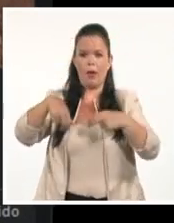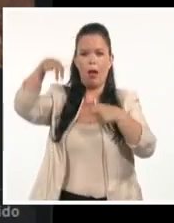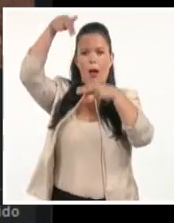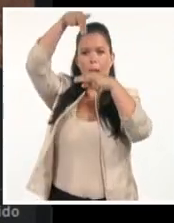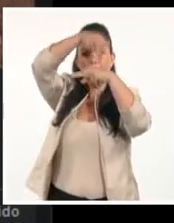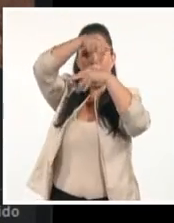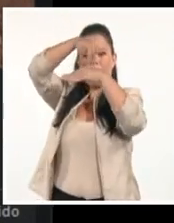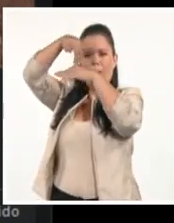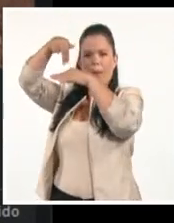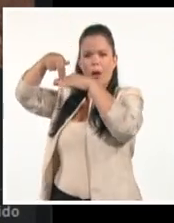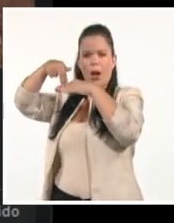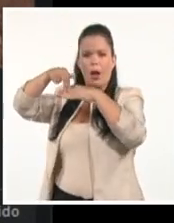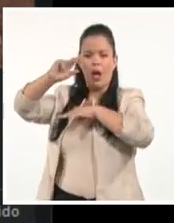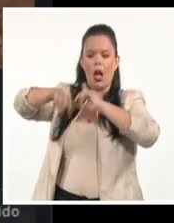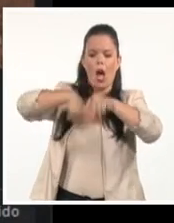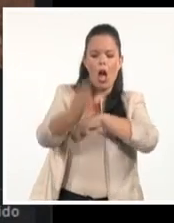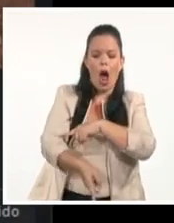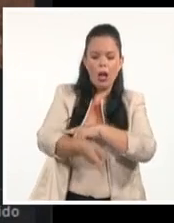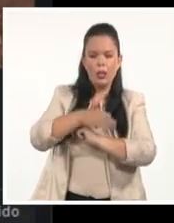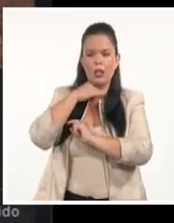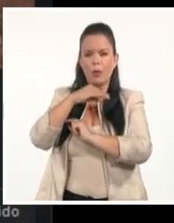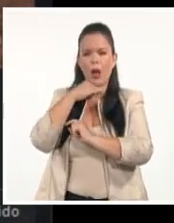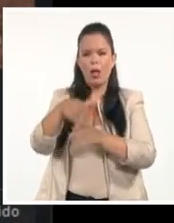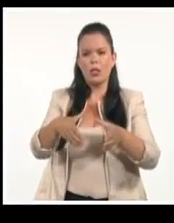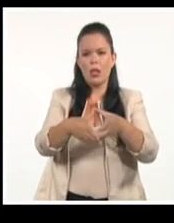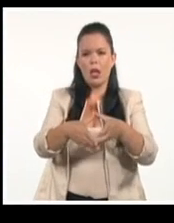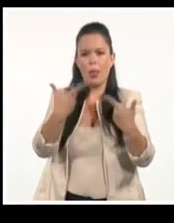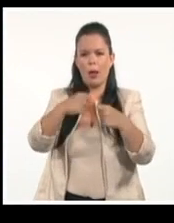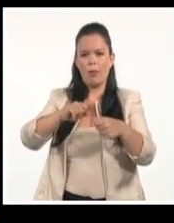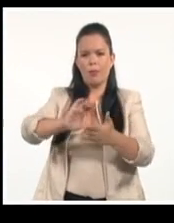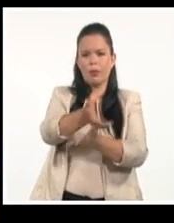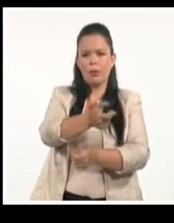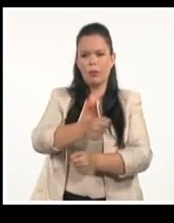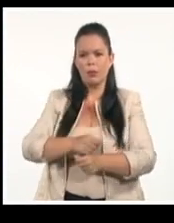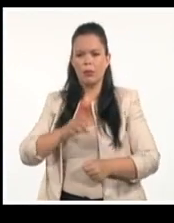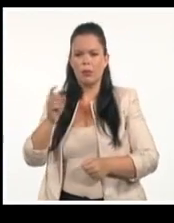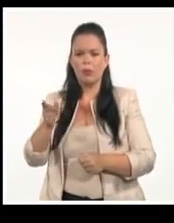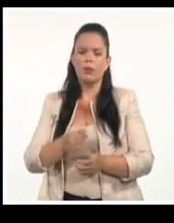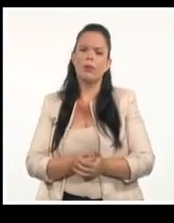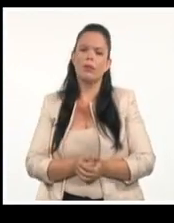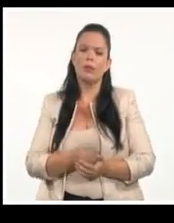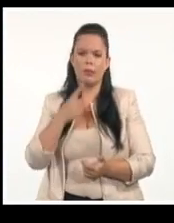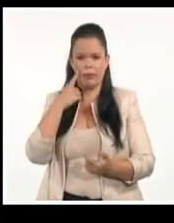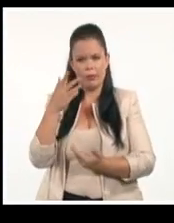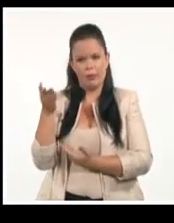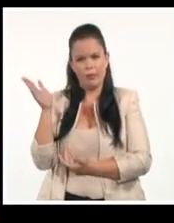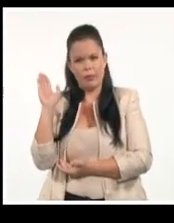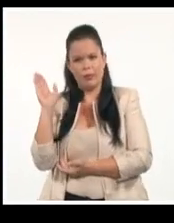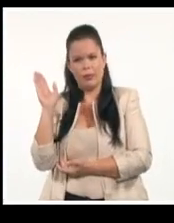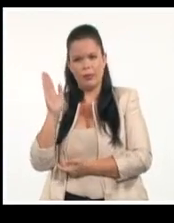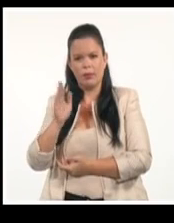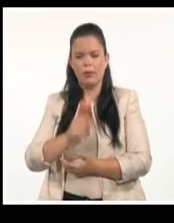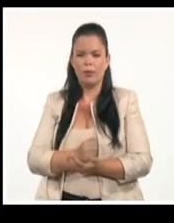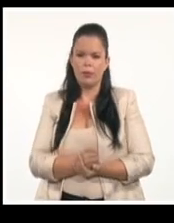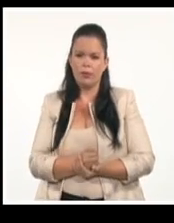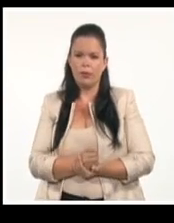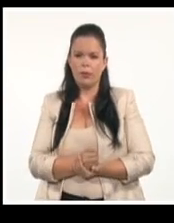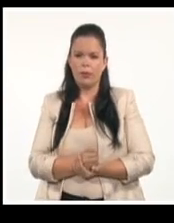del comunismo en Cuba. Y bueno, lo que sigue es su consigna. La siguiente imagen. Bueno, esto letal